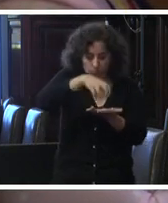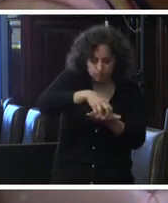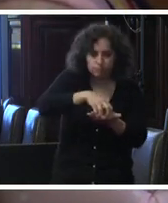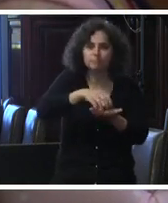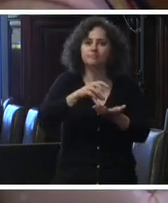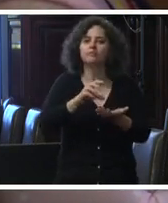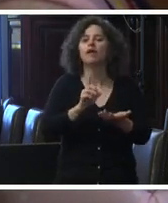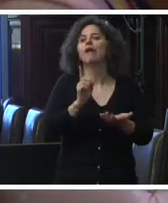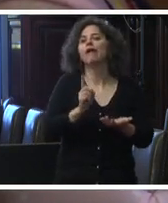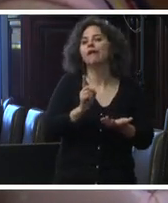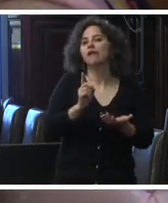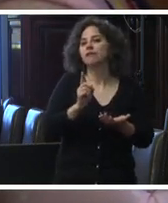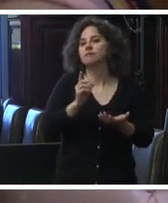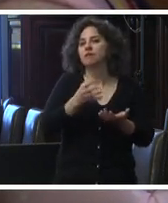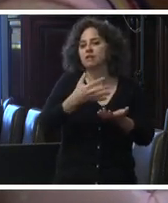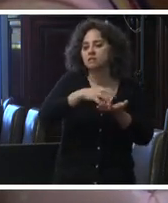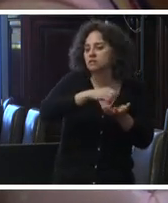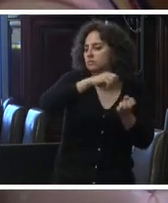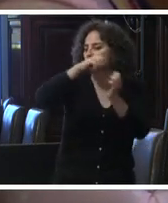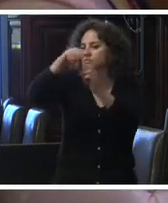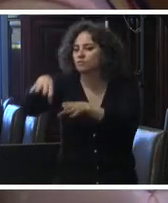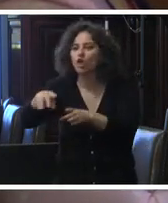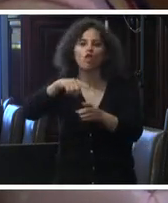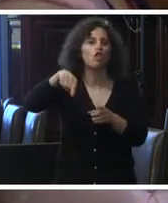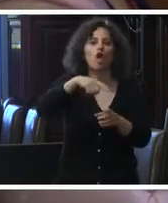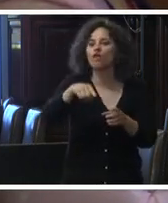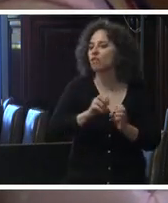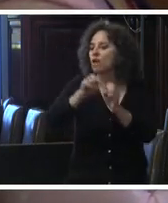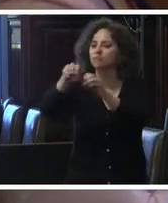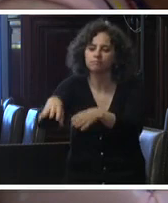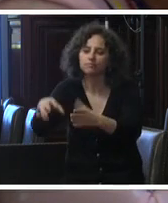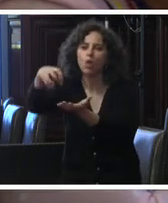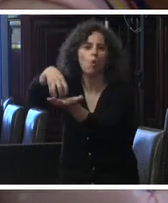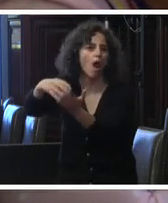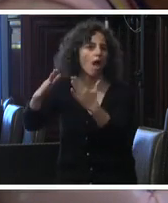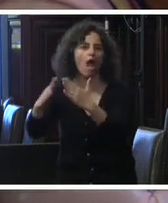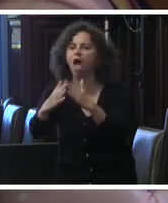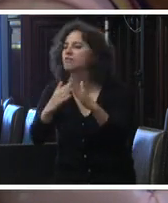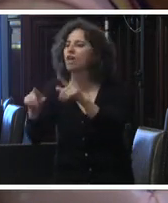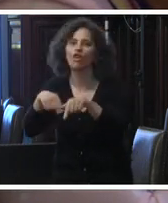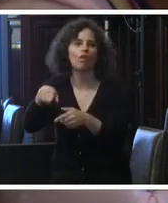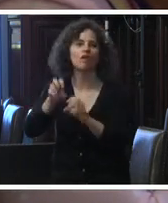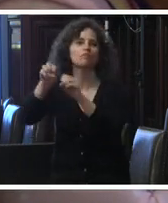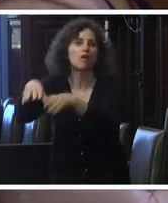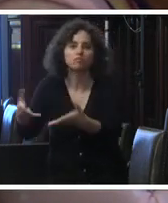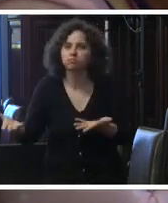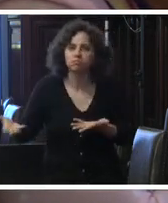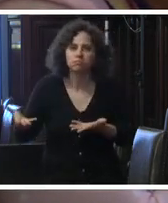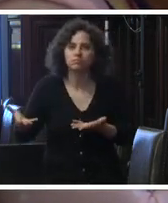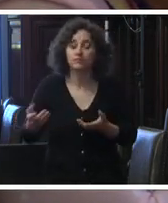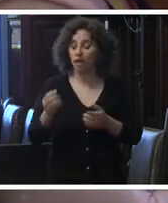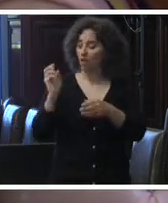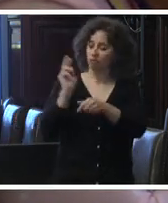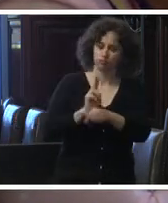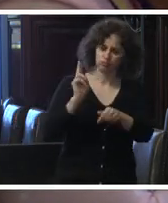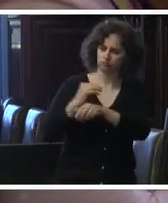Sorochuco, ese es el traslado, la reubicación de nuestro distrito, porque venimos defendiendo